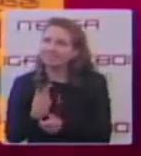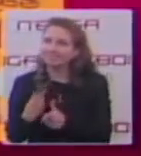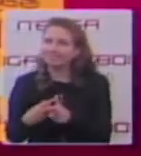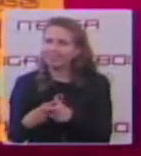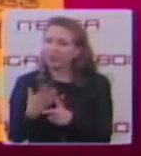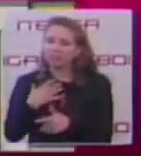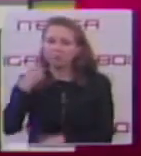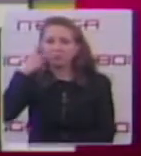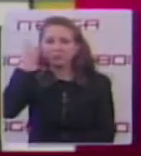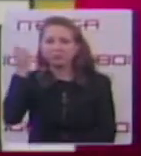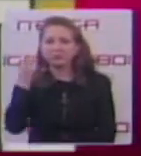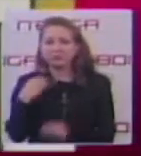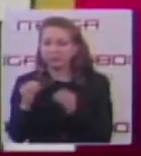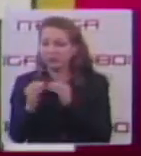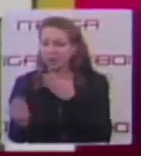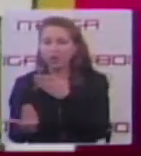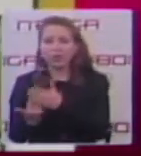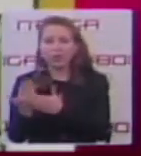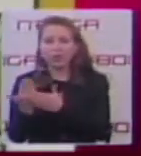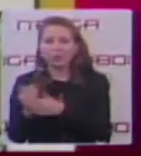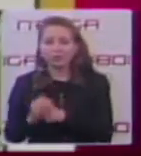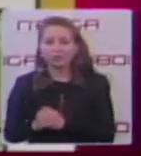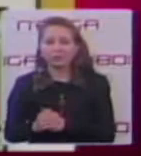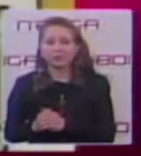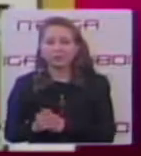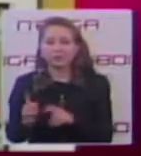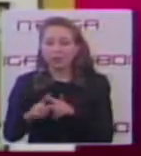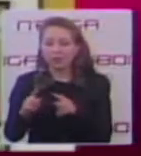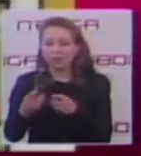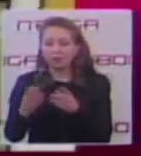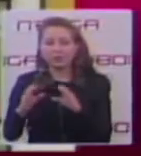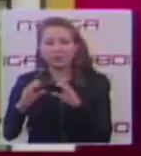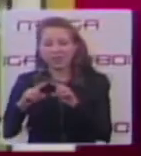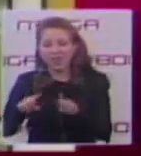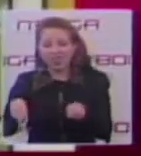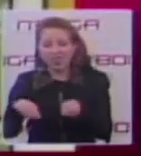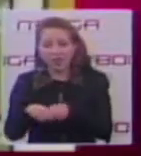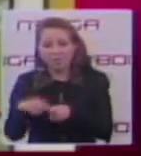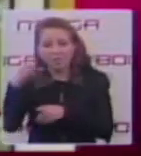decidimos crear algo nuevo, como las tortas mexicanas.